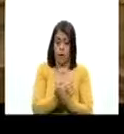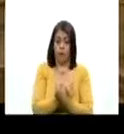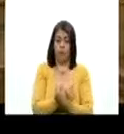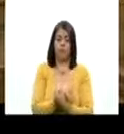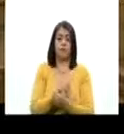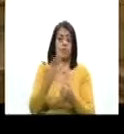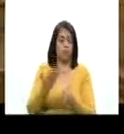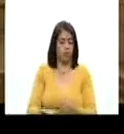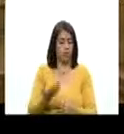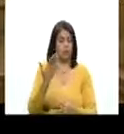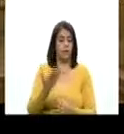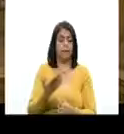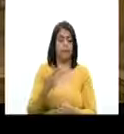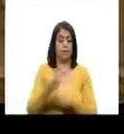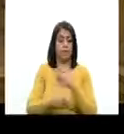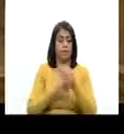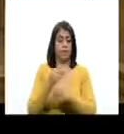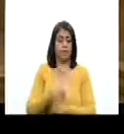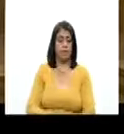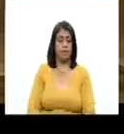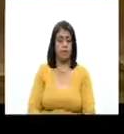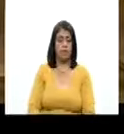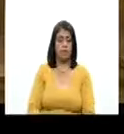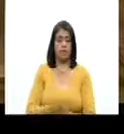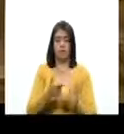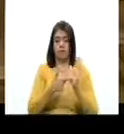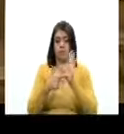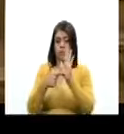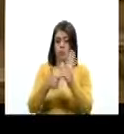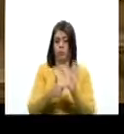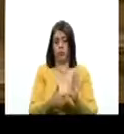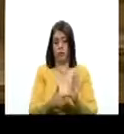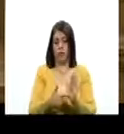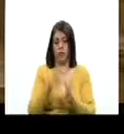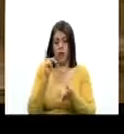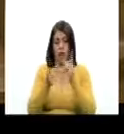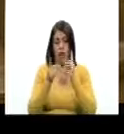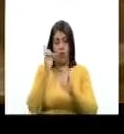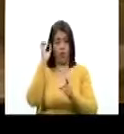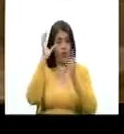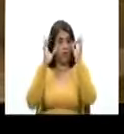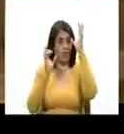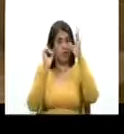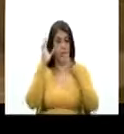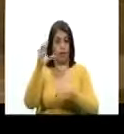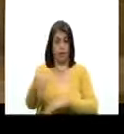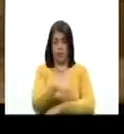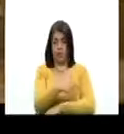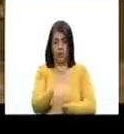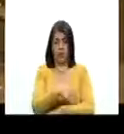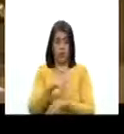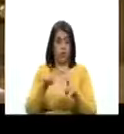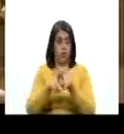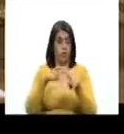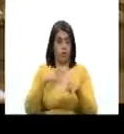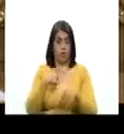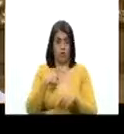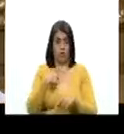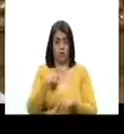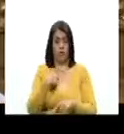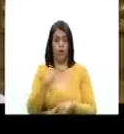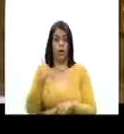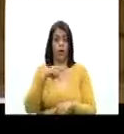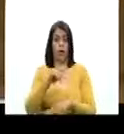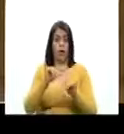Valió verdaderamente la pena. Y les muestro, esto no es algo que inventa un callejero como yo.